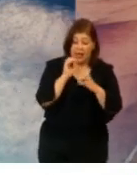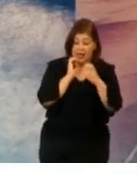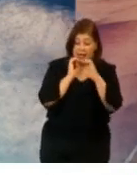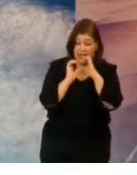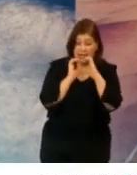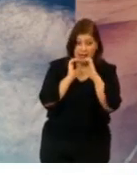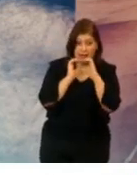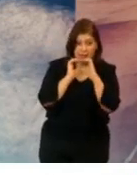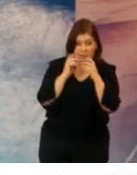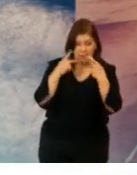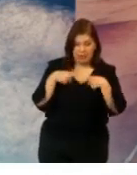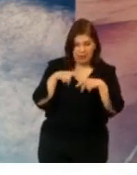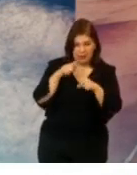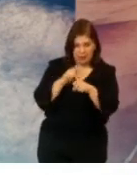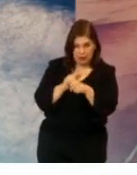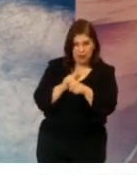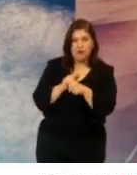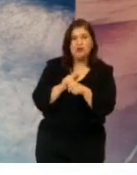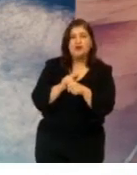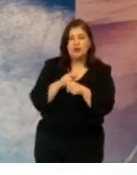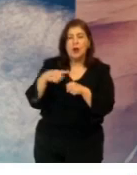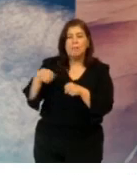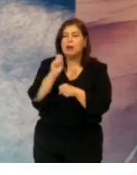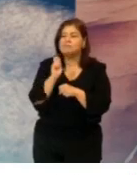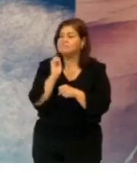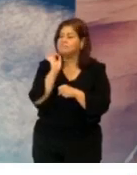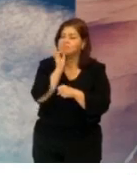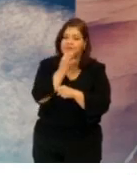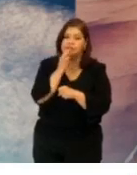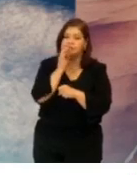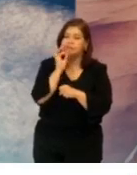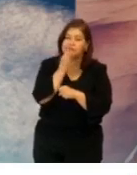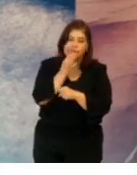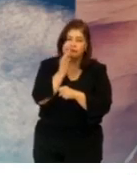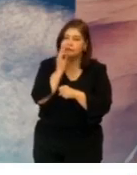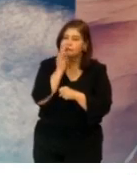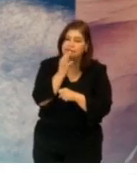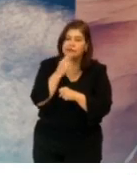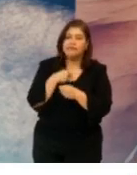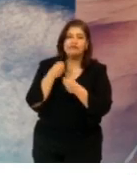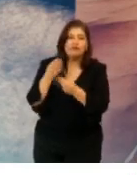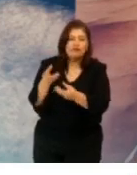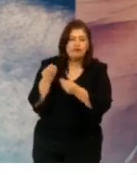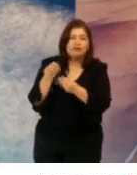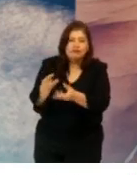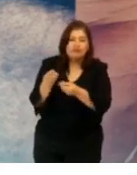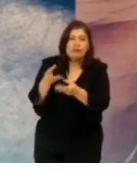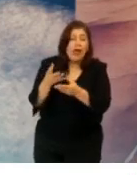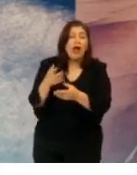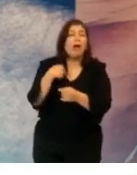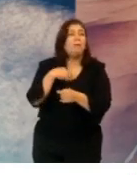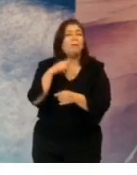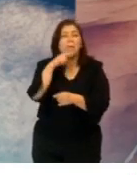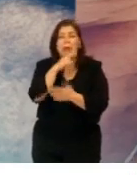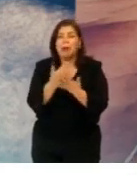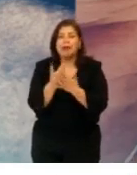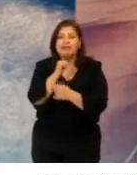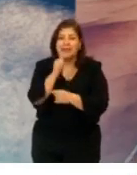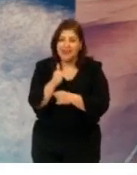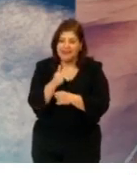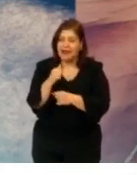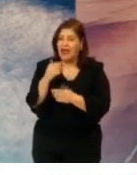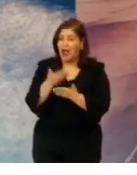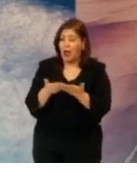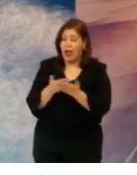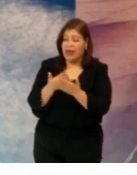personal, genera la sociedad de la satisfacción inmediata, que es la forma de controlar la sociedad. Ahora Hegel decía